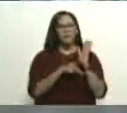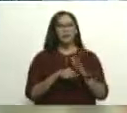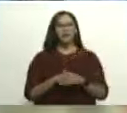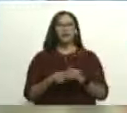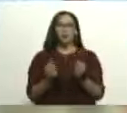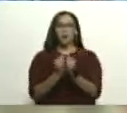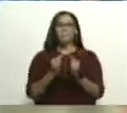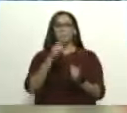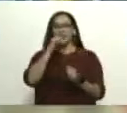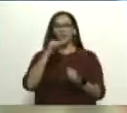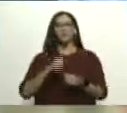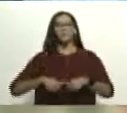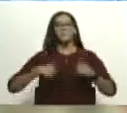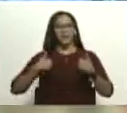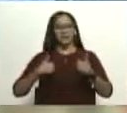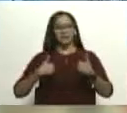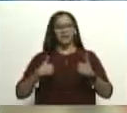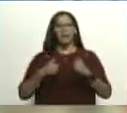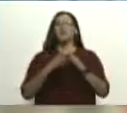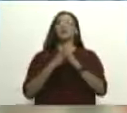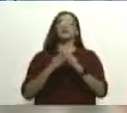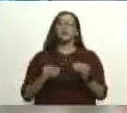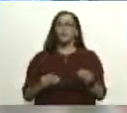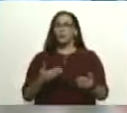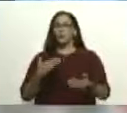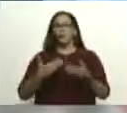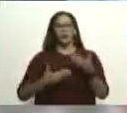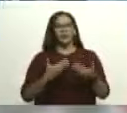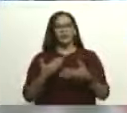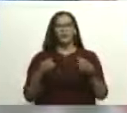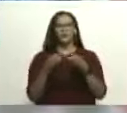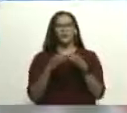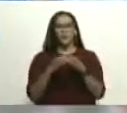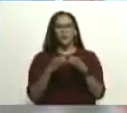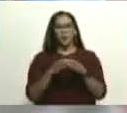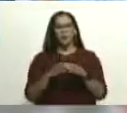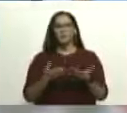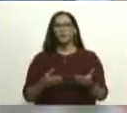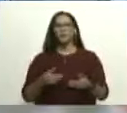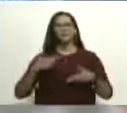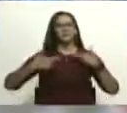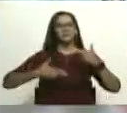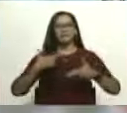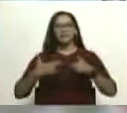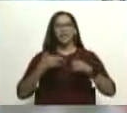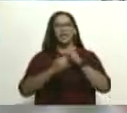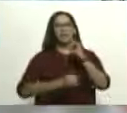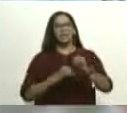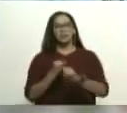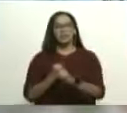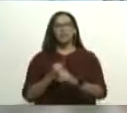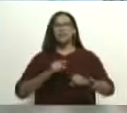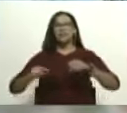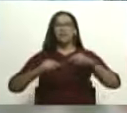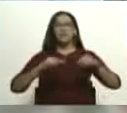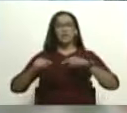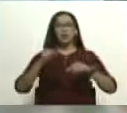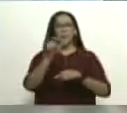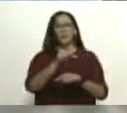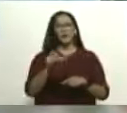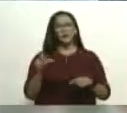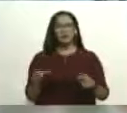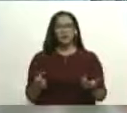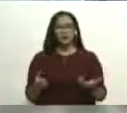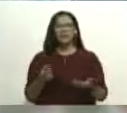con Maduro Más, bueno, todos esos grupos delictivos transnacionales dirigidos por individuos que